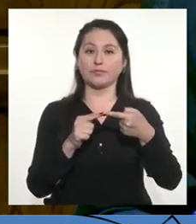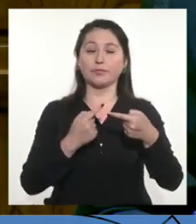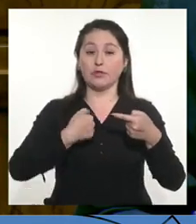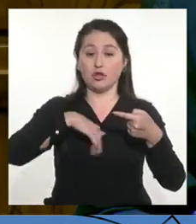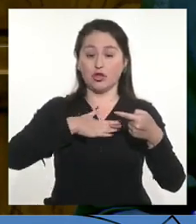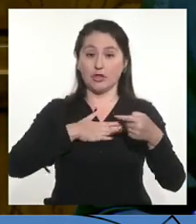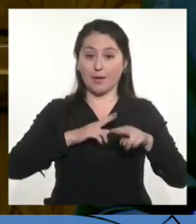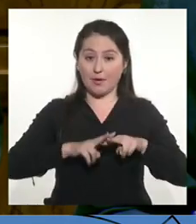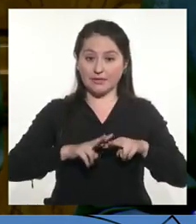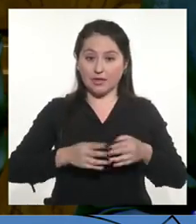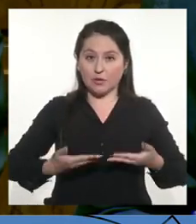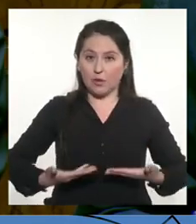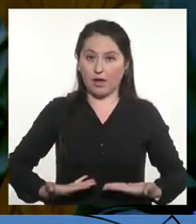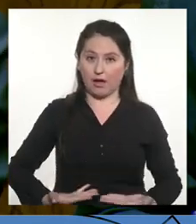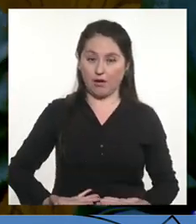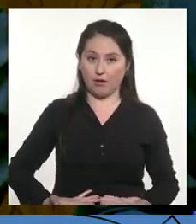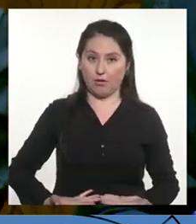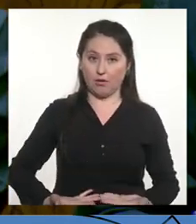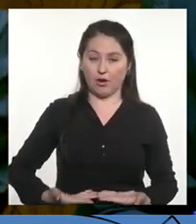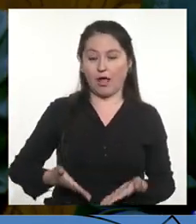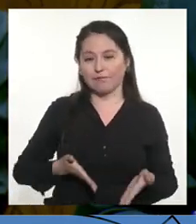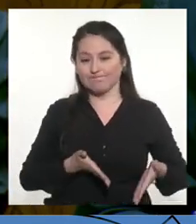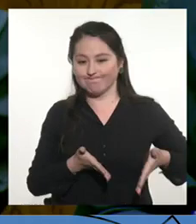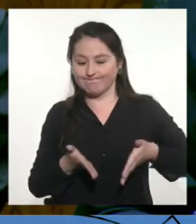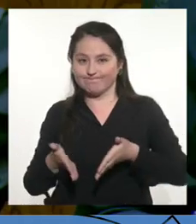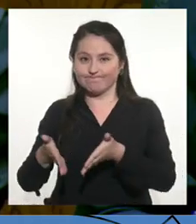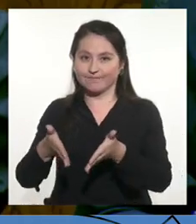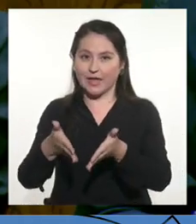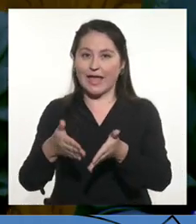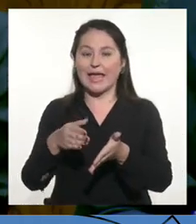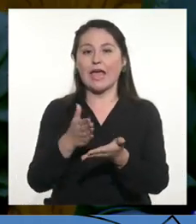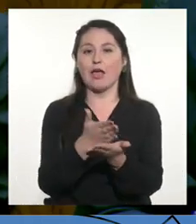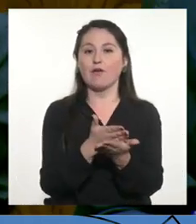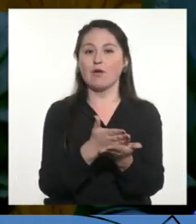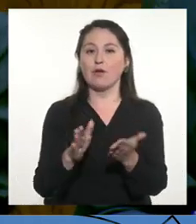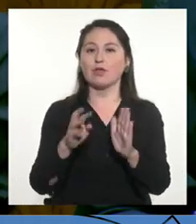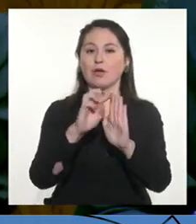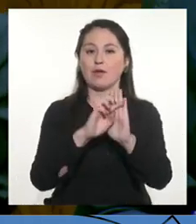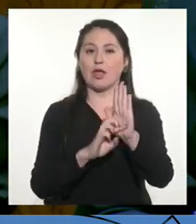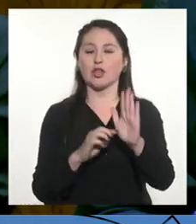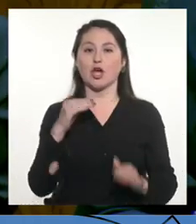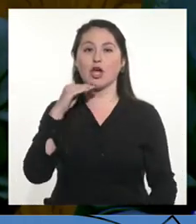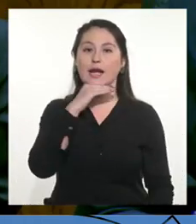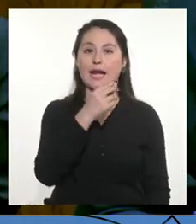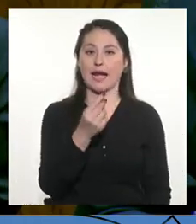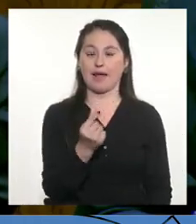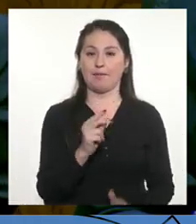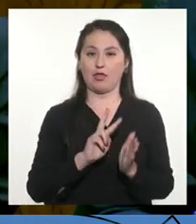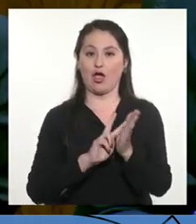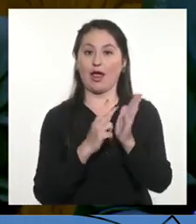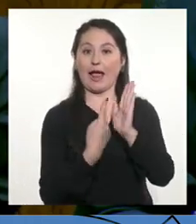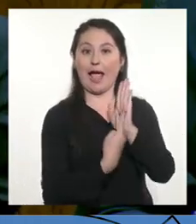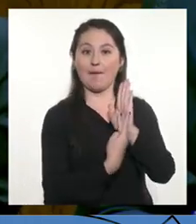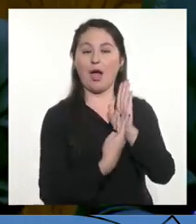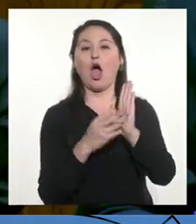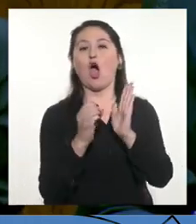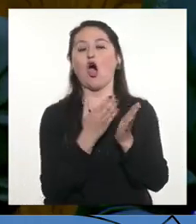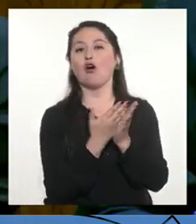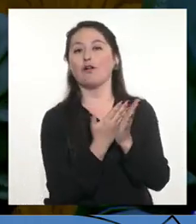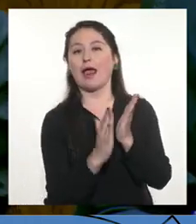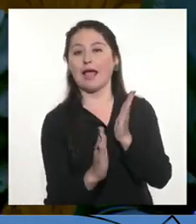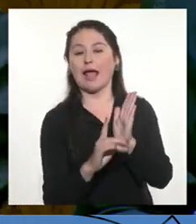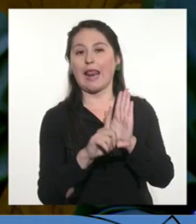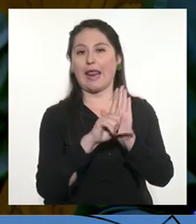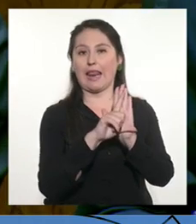y que a veces se logran algunos proyectos de ley que son las derogaciones expresas modificasen la ley está o de drogas en la ley tanto